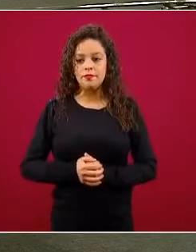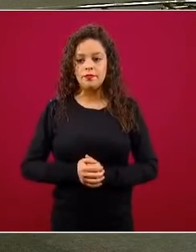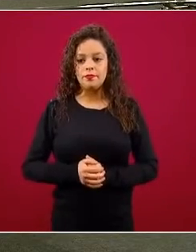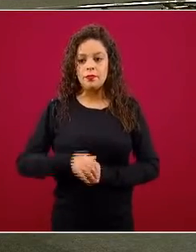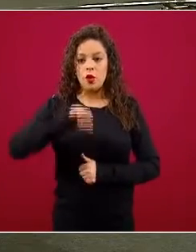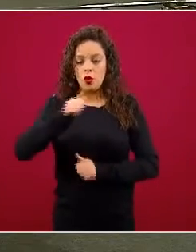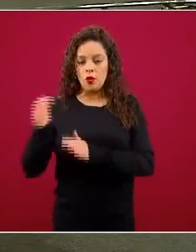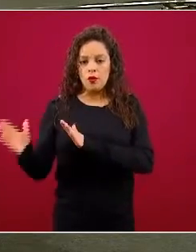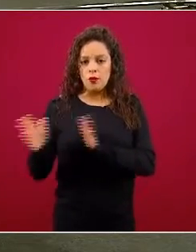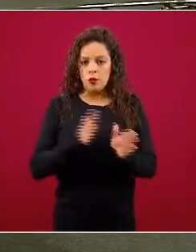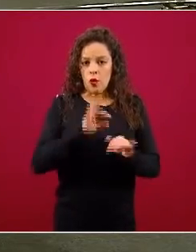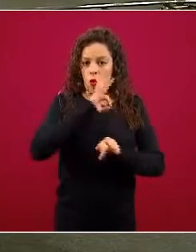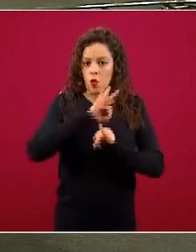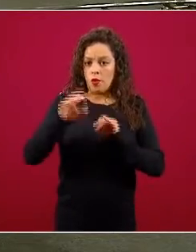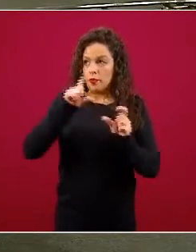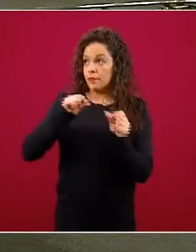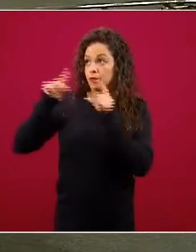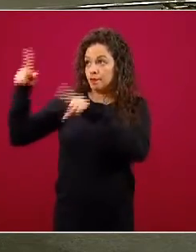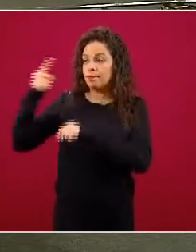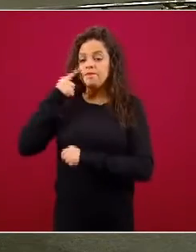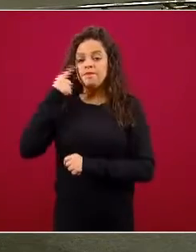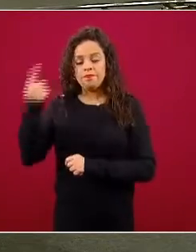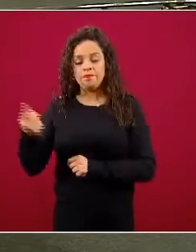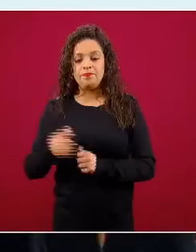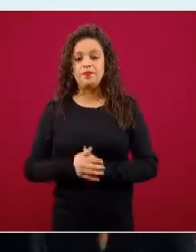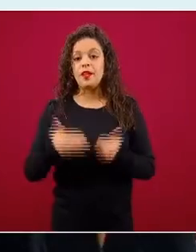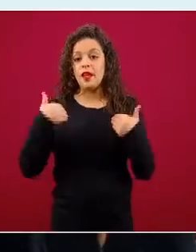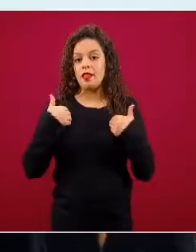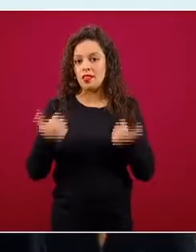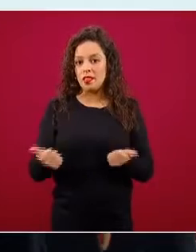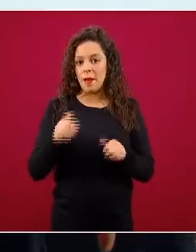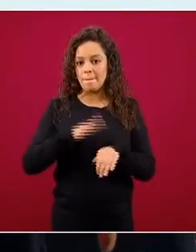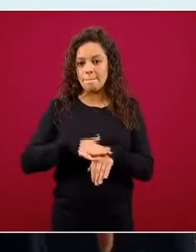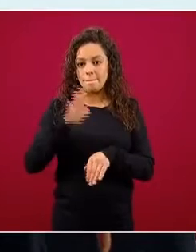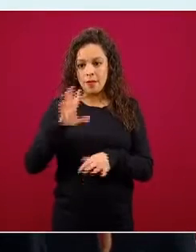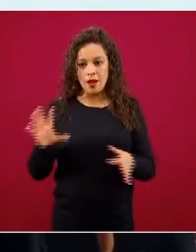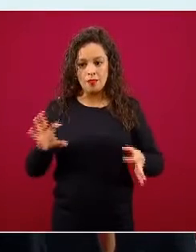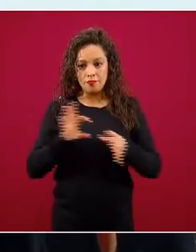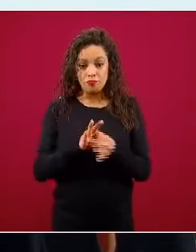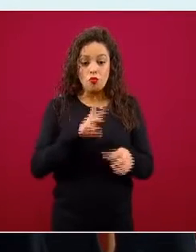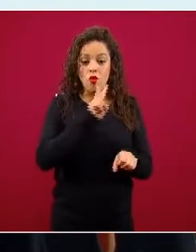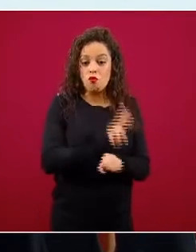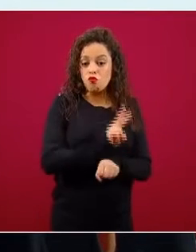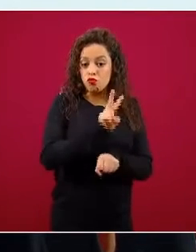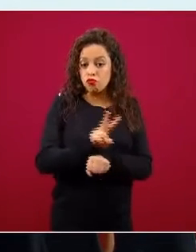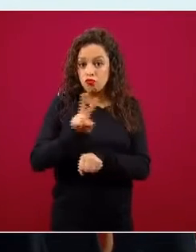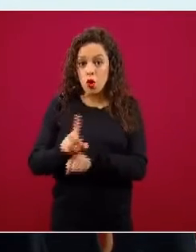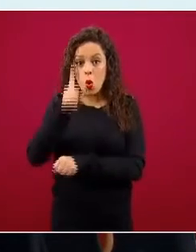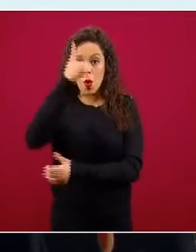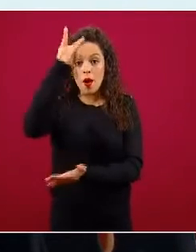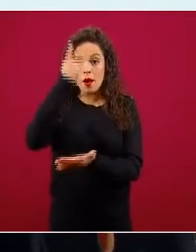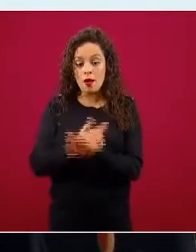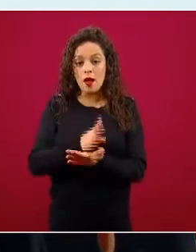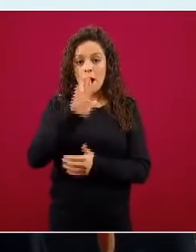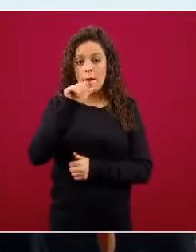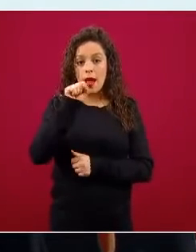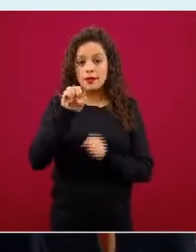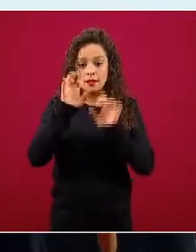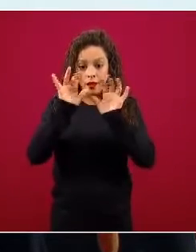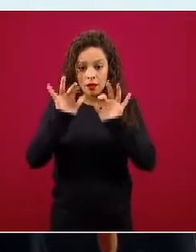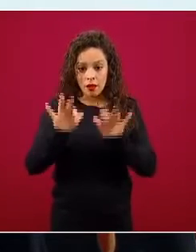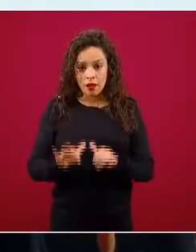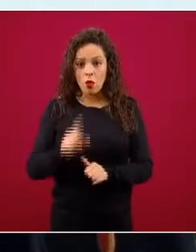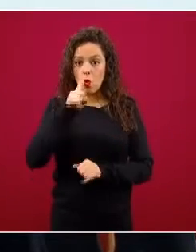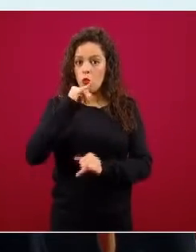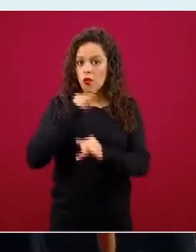Esta última es para familiarizarles con que la vigilancia no es una sola base de datos, una sola plataforma, un